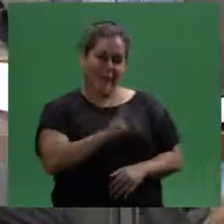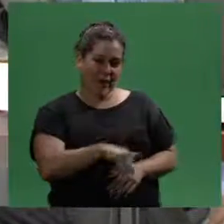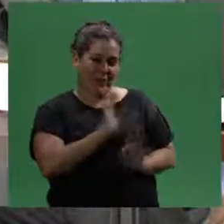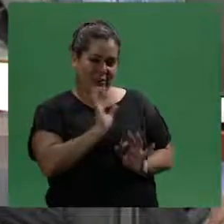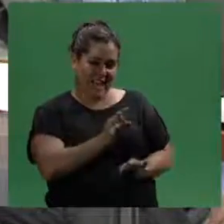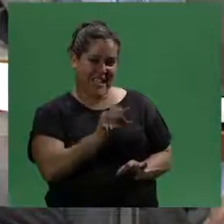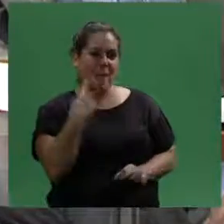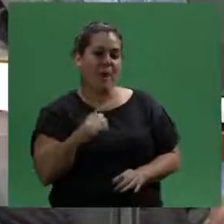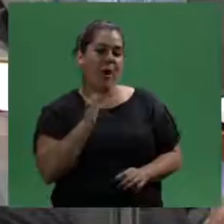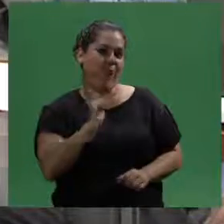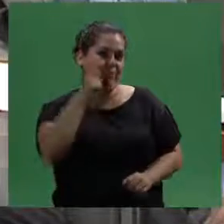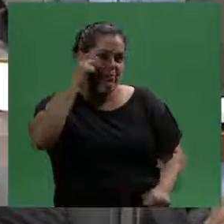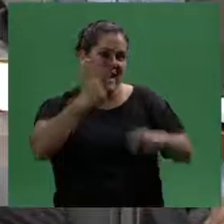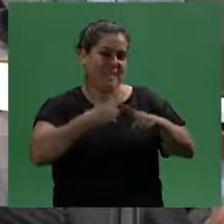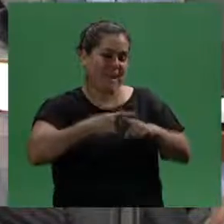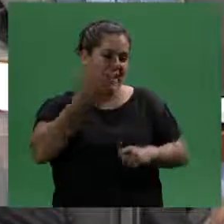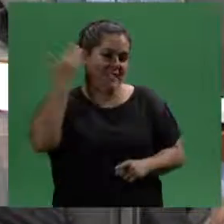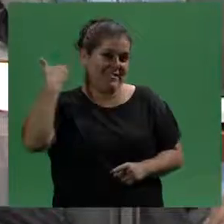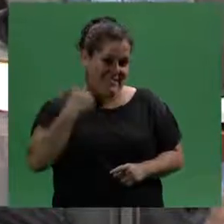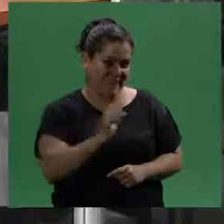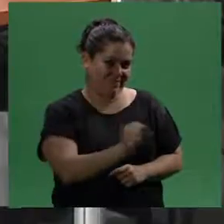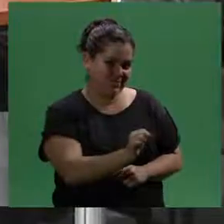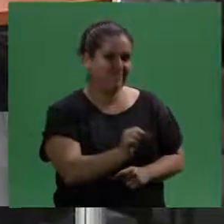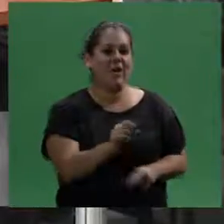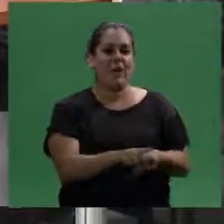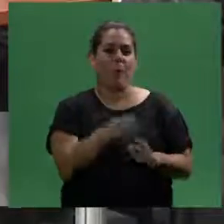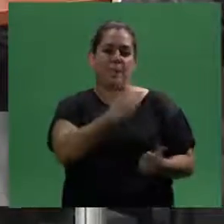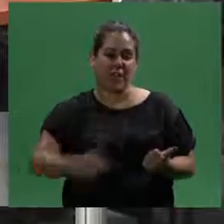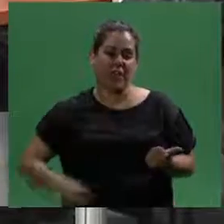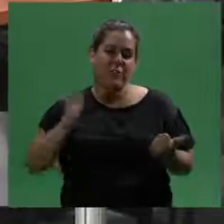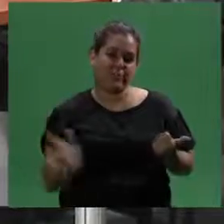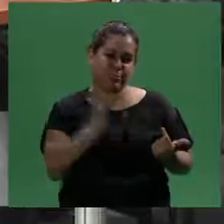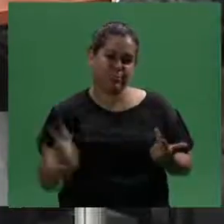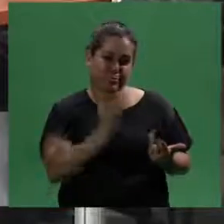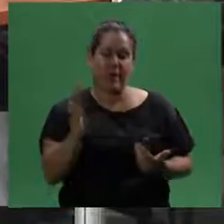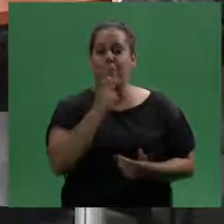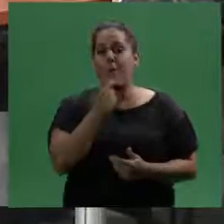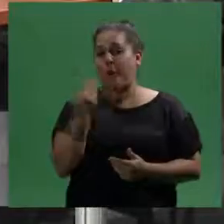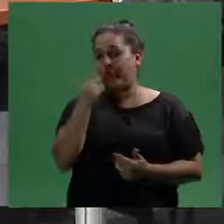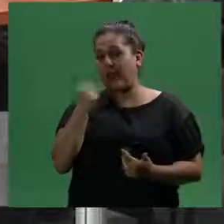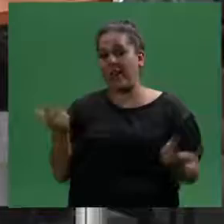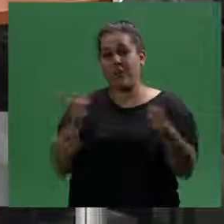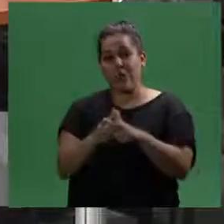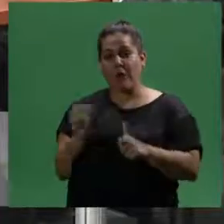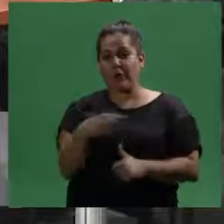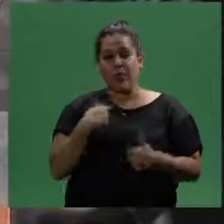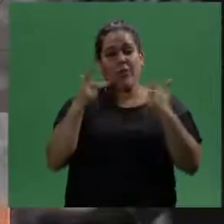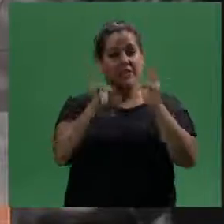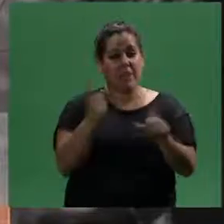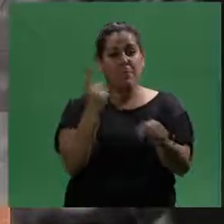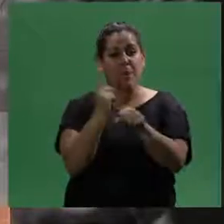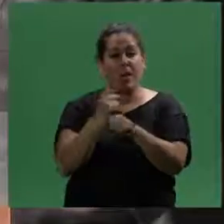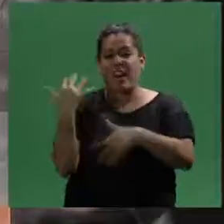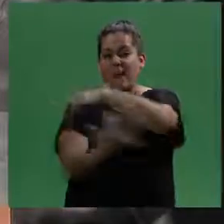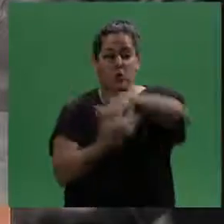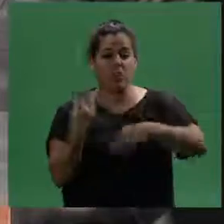un momento... Sonó feo, pero no, tienen, digamos, ya tienen su experiencia, Saben. historia. Para nosotros en Vieron un pasar momento fue una presidentes, revolución. dictaduras, El otro todo, día en una claro. reunión decíamos que